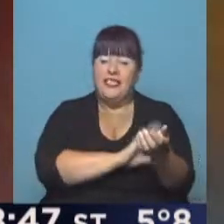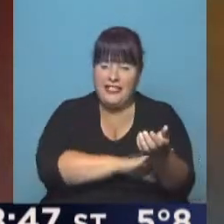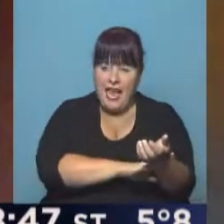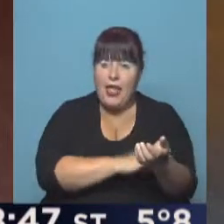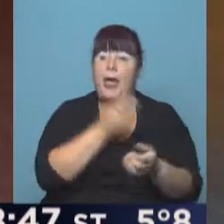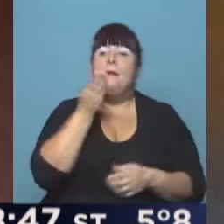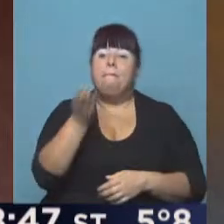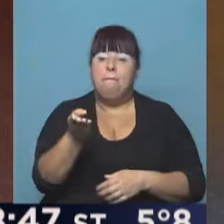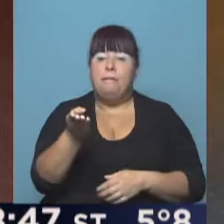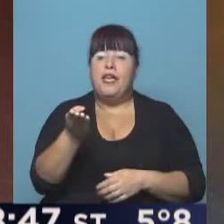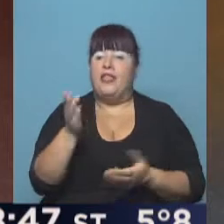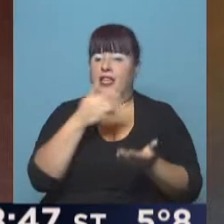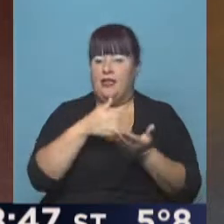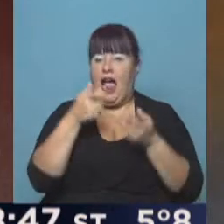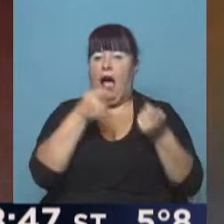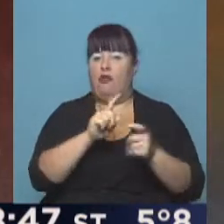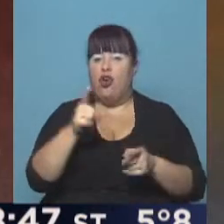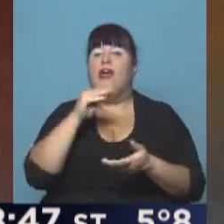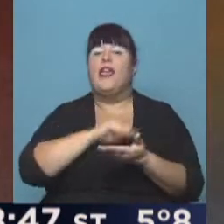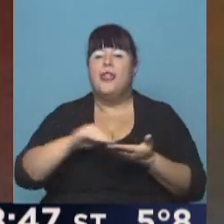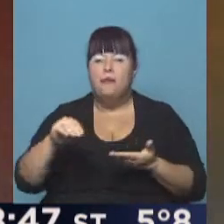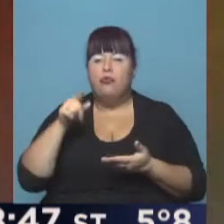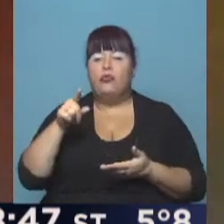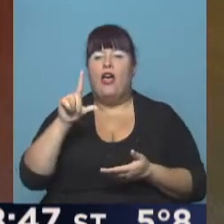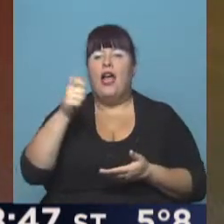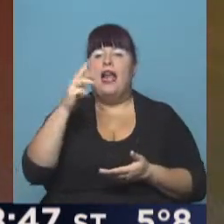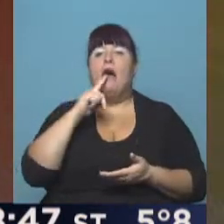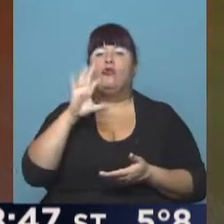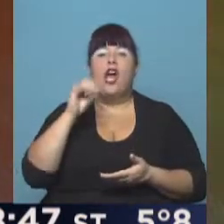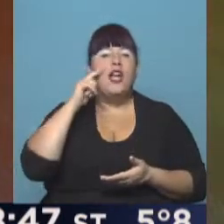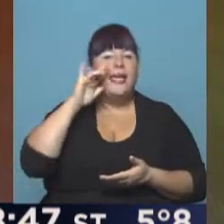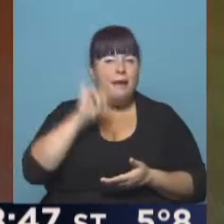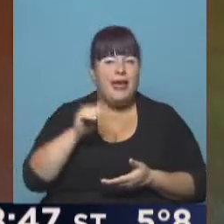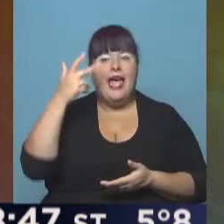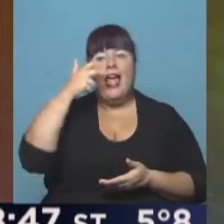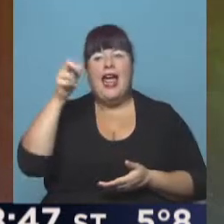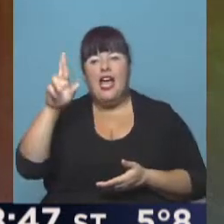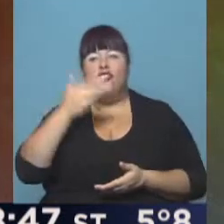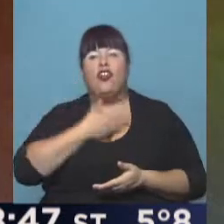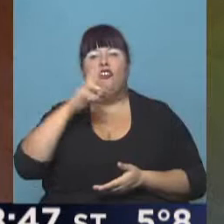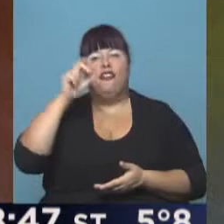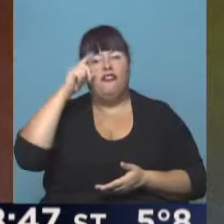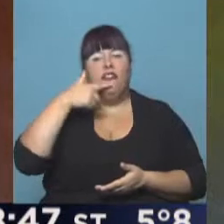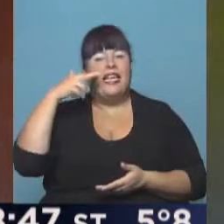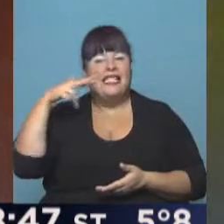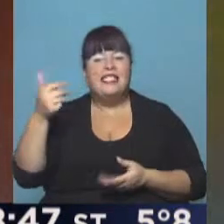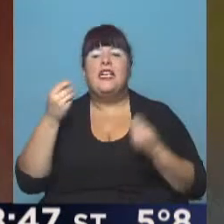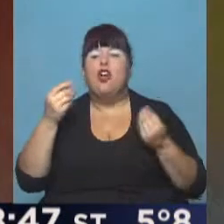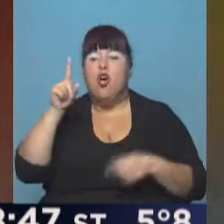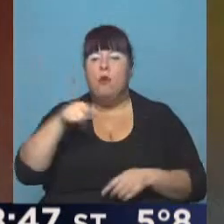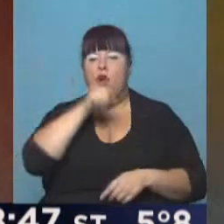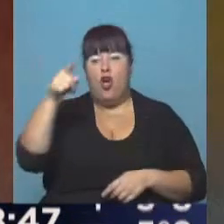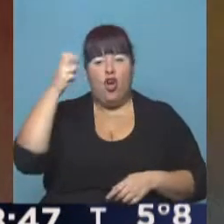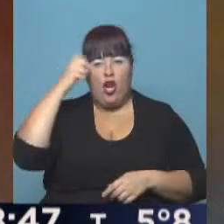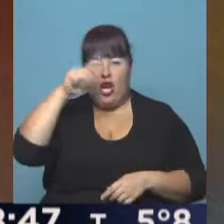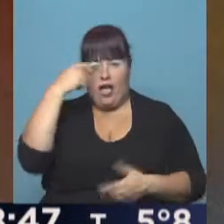están pidiendo su desafuero. Estamos hablando de los diputados Lautaro Jiménez y Héctor Fresina. El tema llegó al